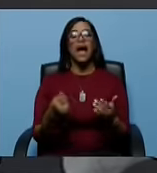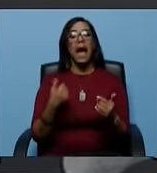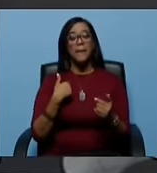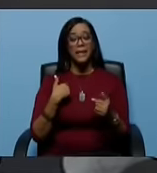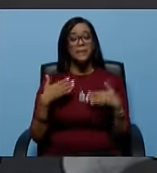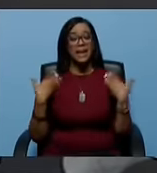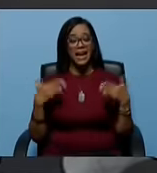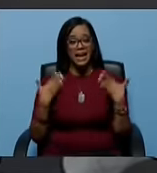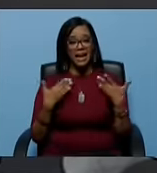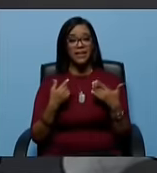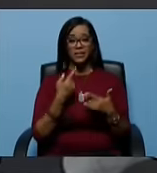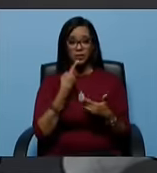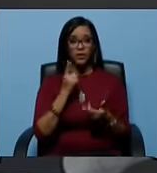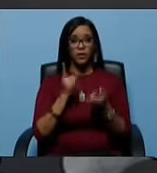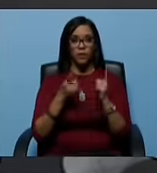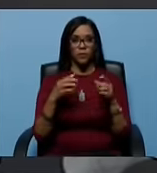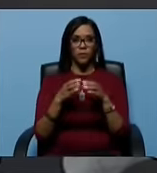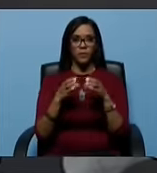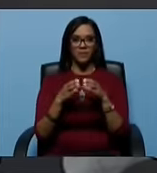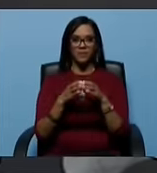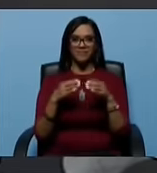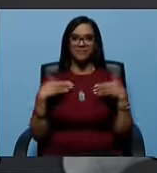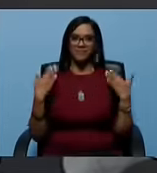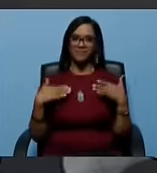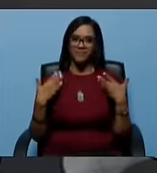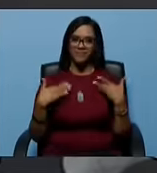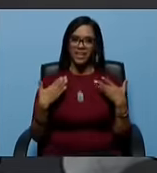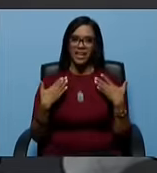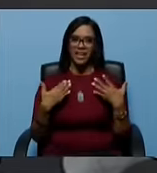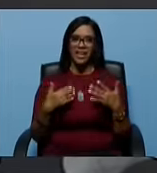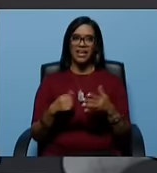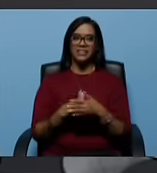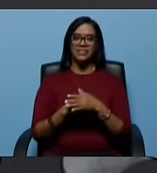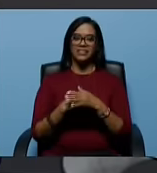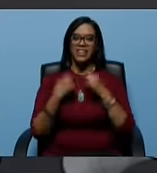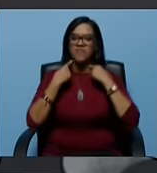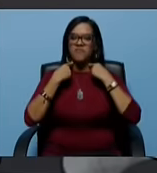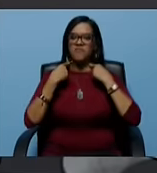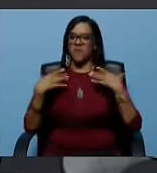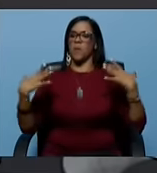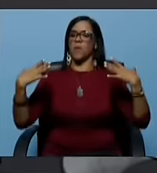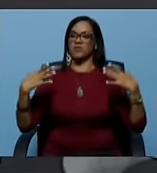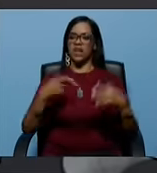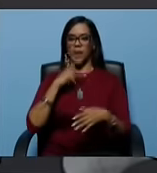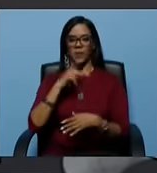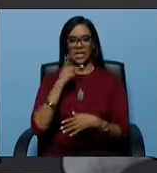Yo le digo a algunos compañeros que a mí me alegra cuando se faranduliza la política.